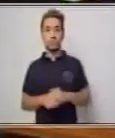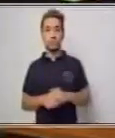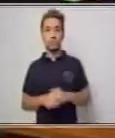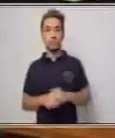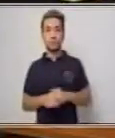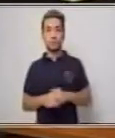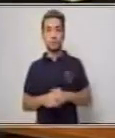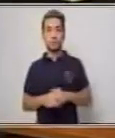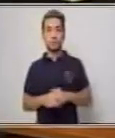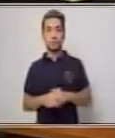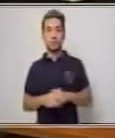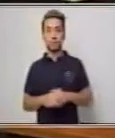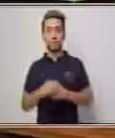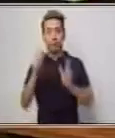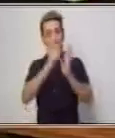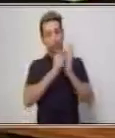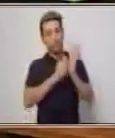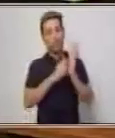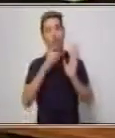Divisores de 5.